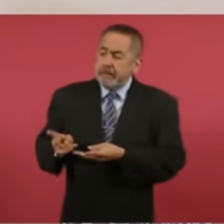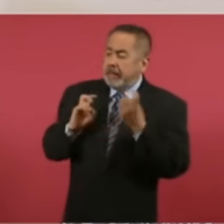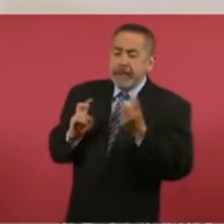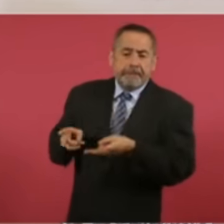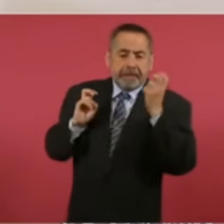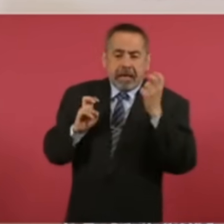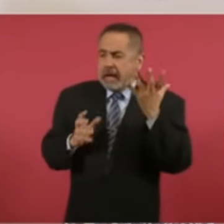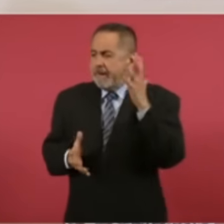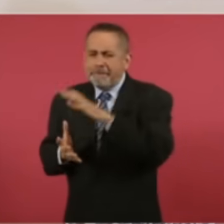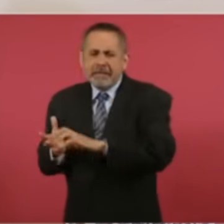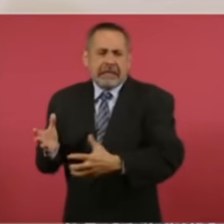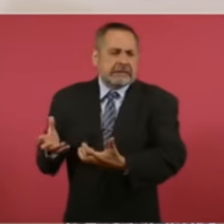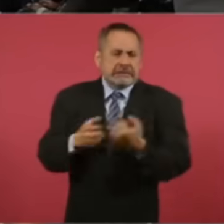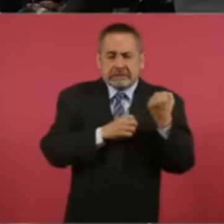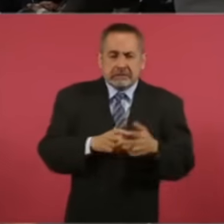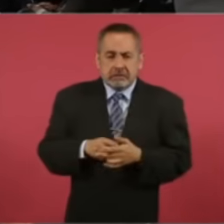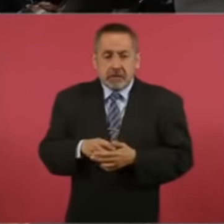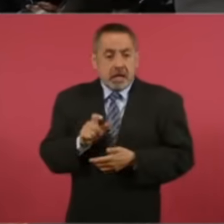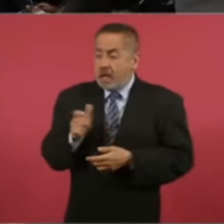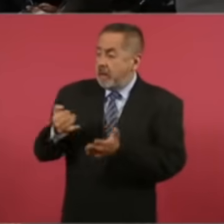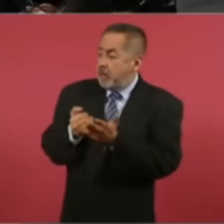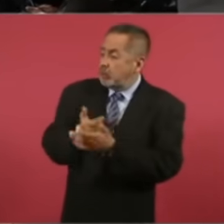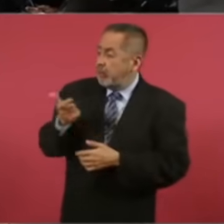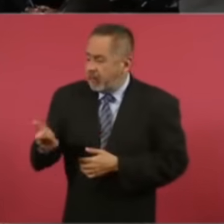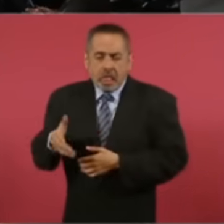robar a manos llenas, no pagar impuestos.